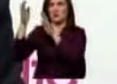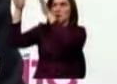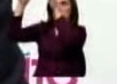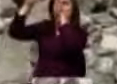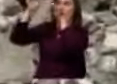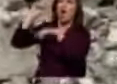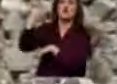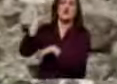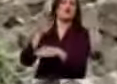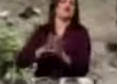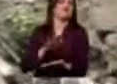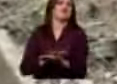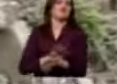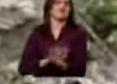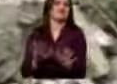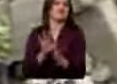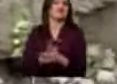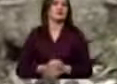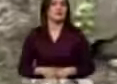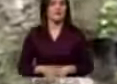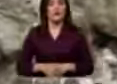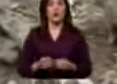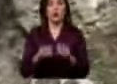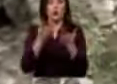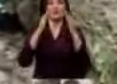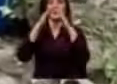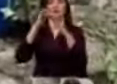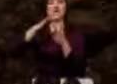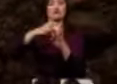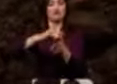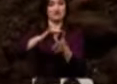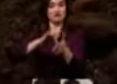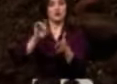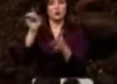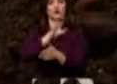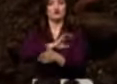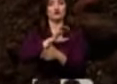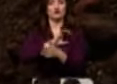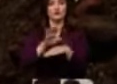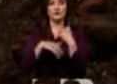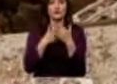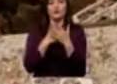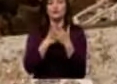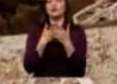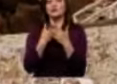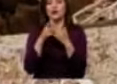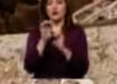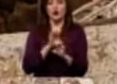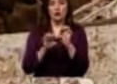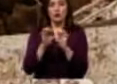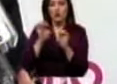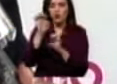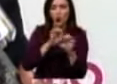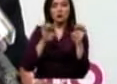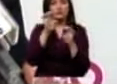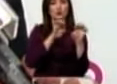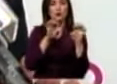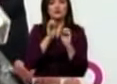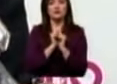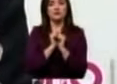va a pasar nada. Para conocer cuántas casas están ubicadas en zona de riesgo, el municipio realice levantamiento de información.